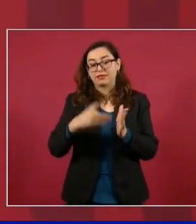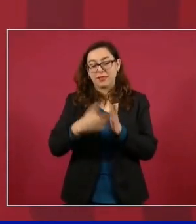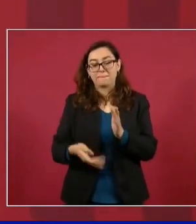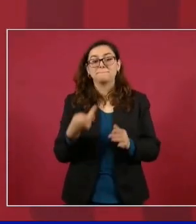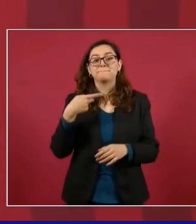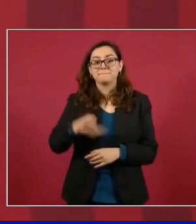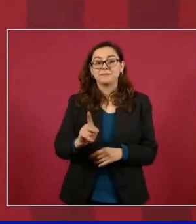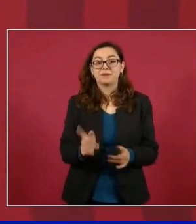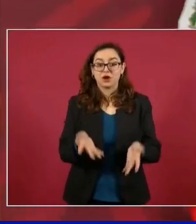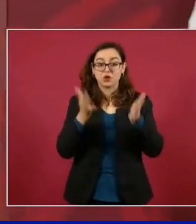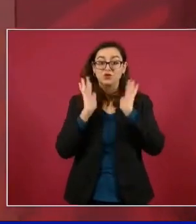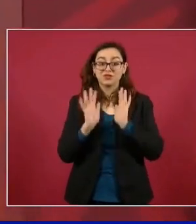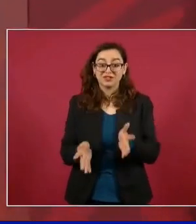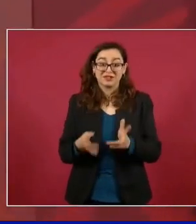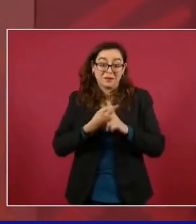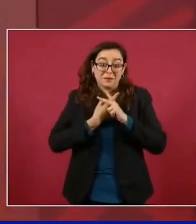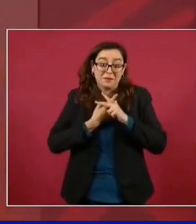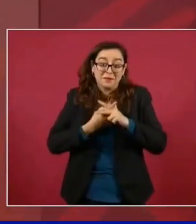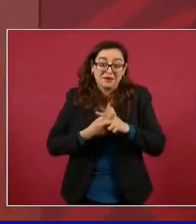muy cambiado el país.